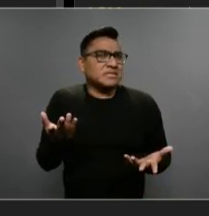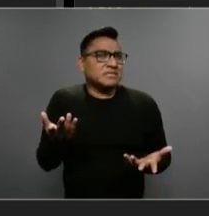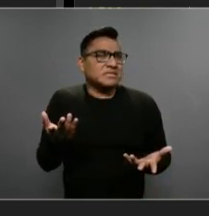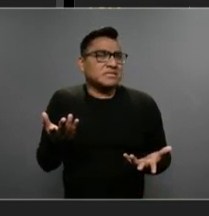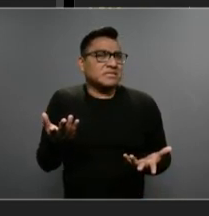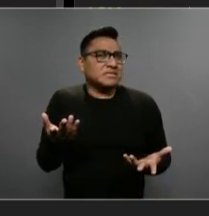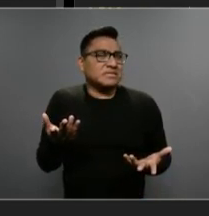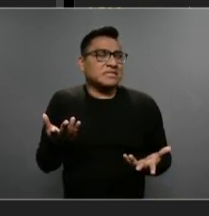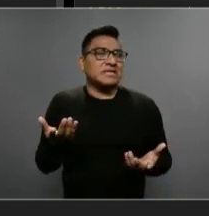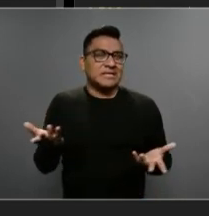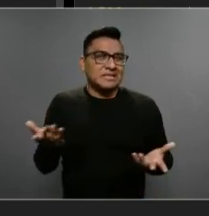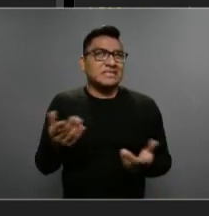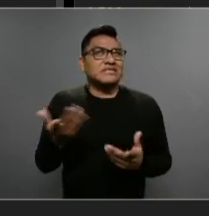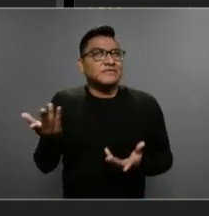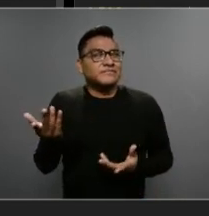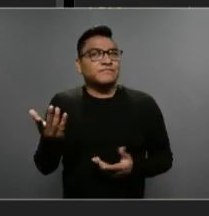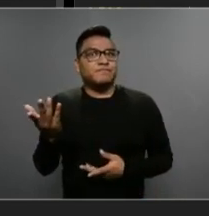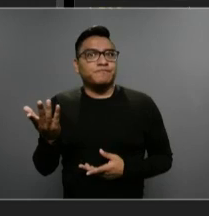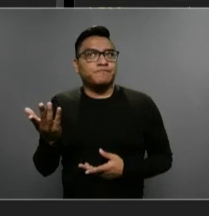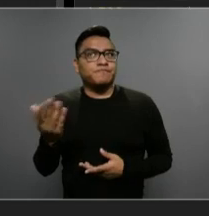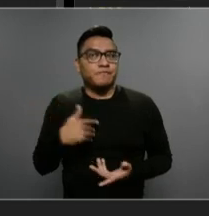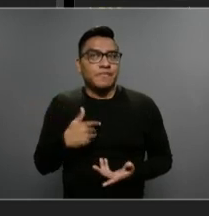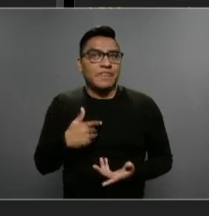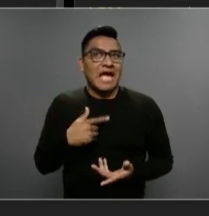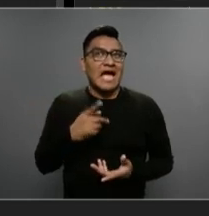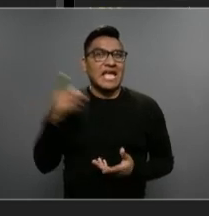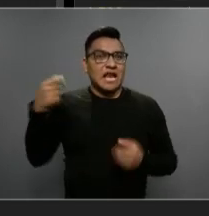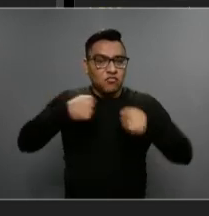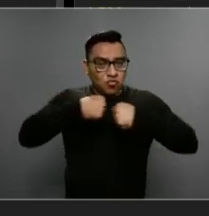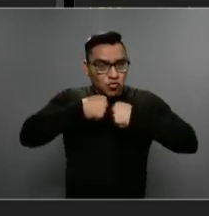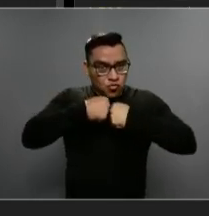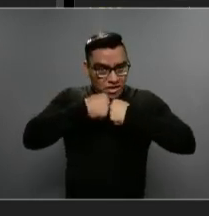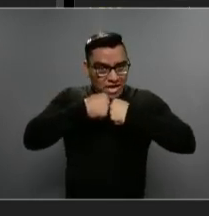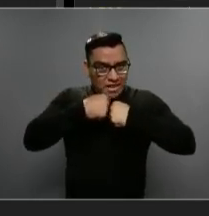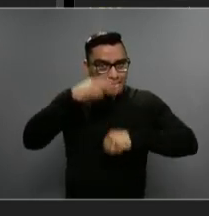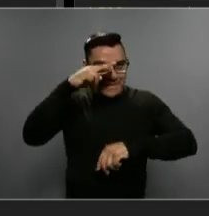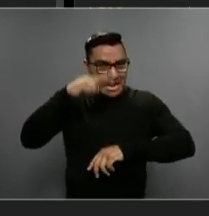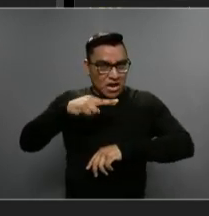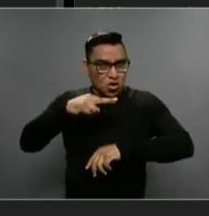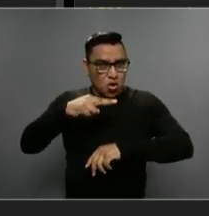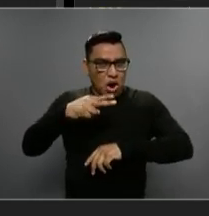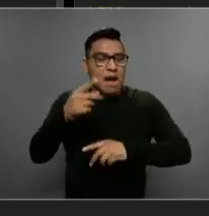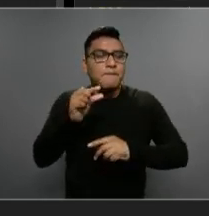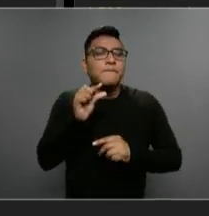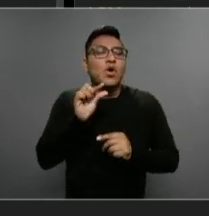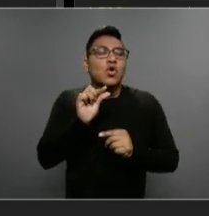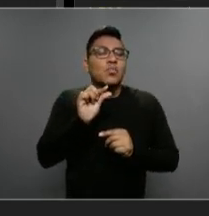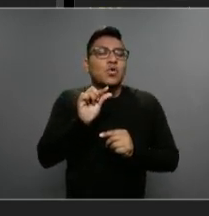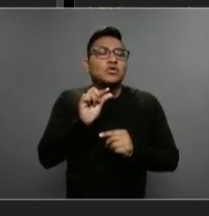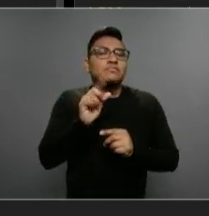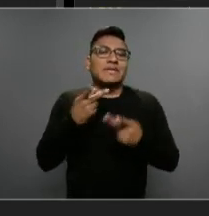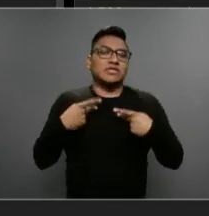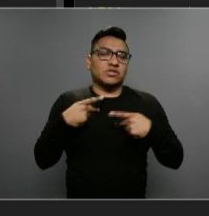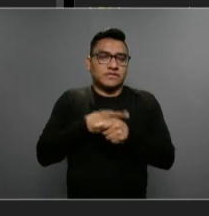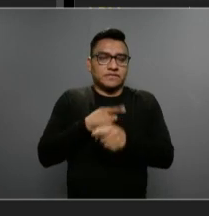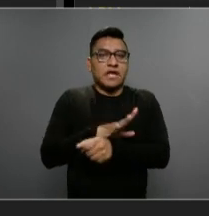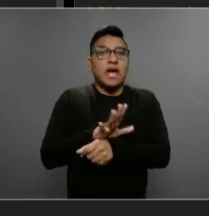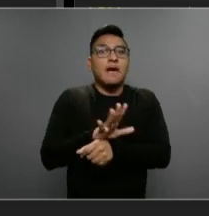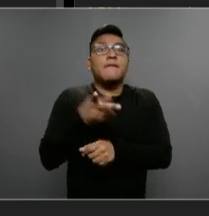haya, cómo es posible que en México, en la frontera, haya tan pocos casos y cruzando la frontera